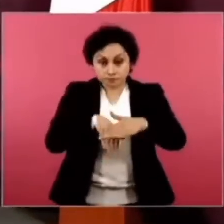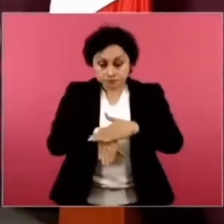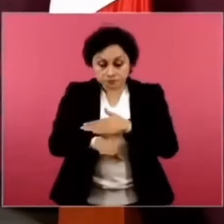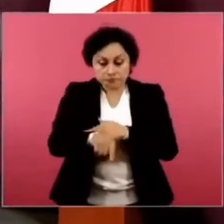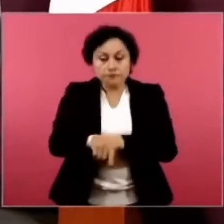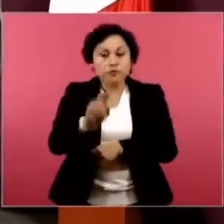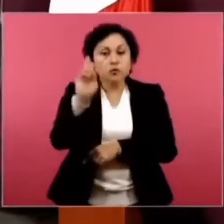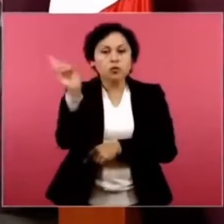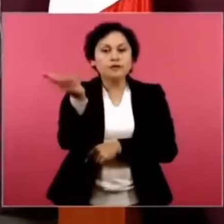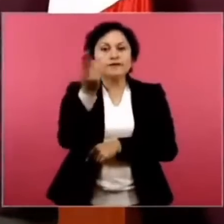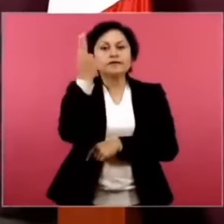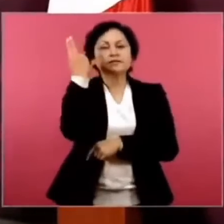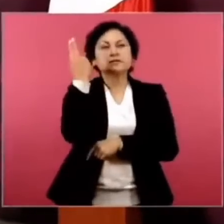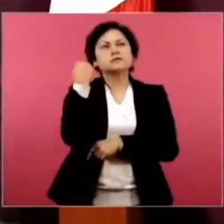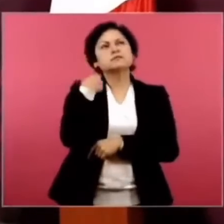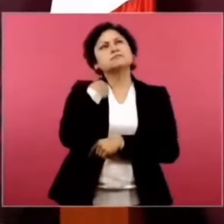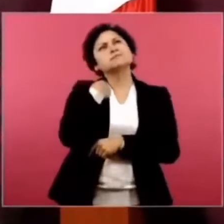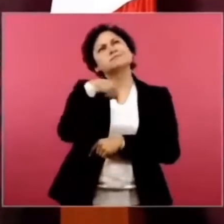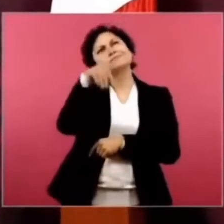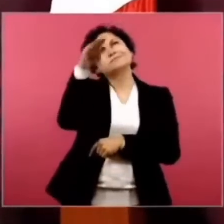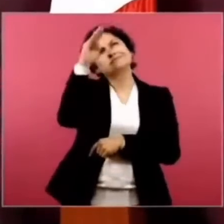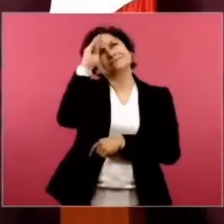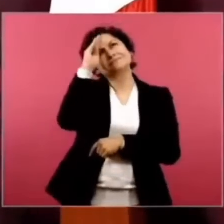como en julio